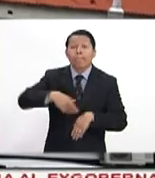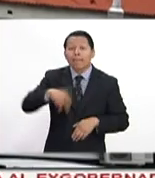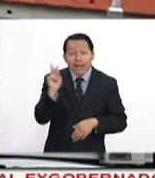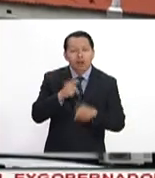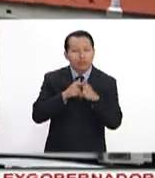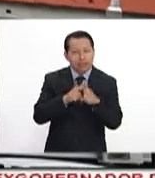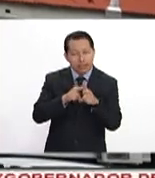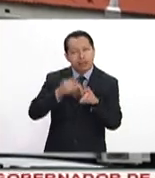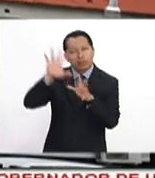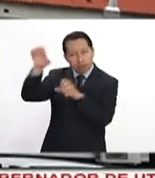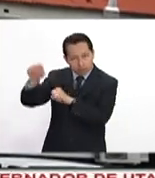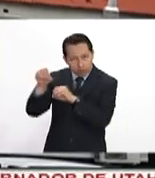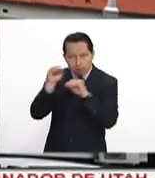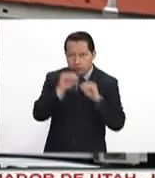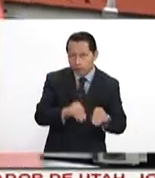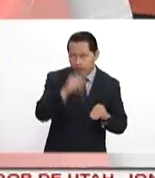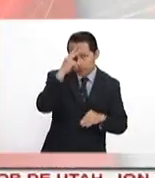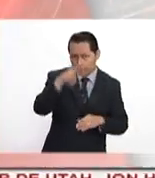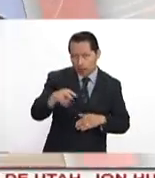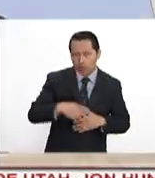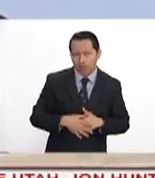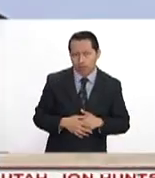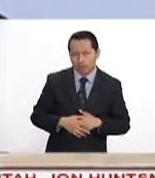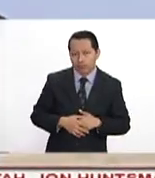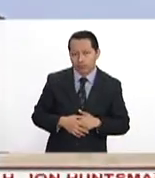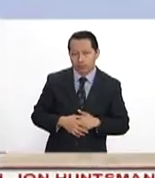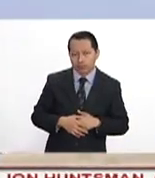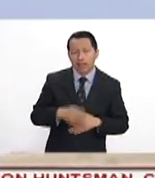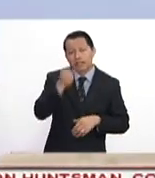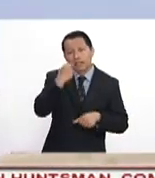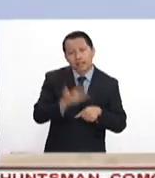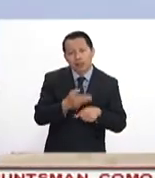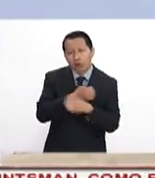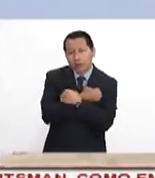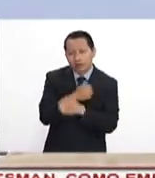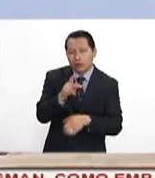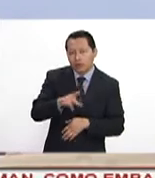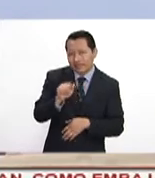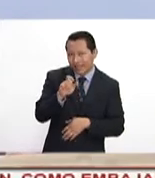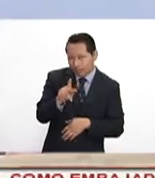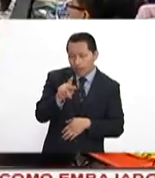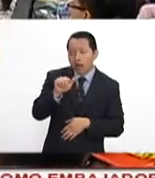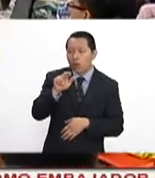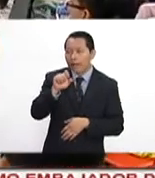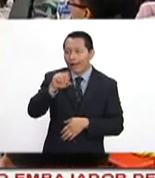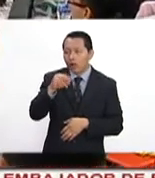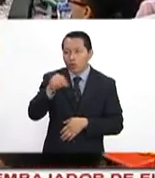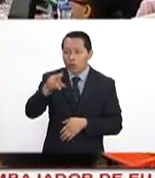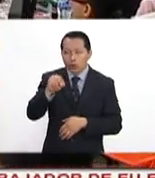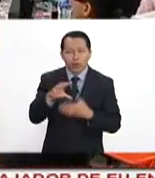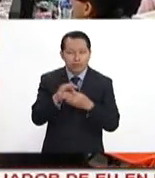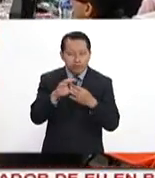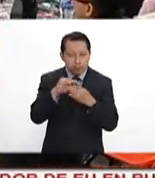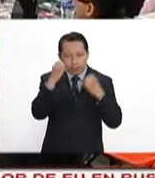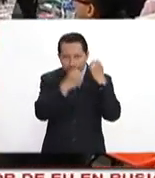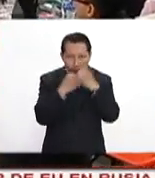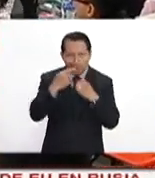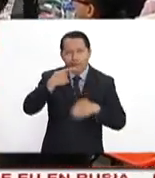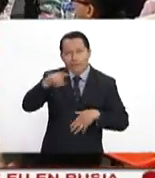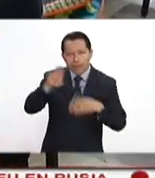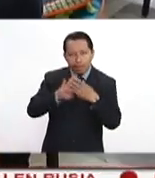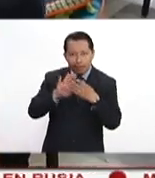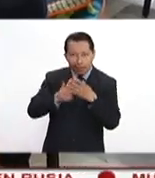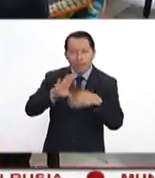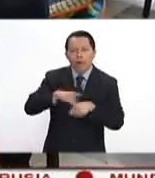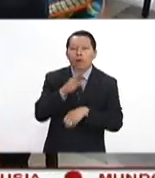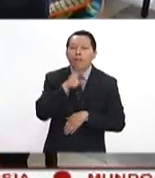su proceso de extradición. El secretario de Educación Pública, Aurelio Nuño, informó que analizan presentar demandas penales